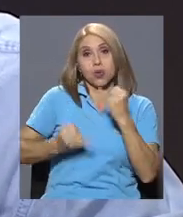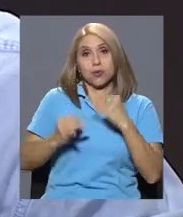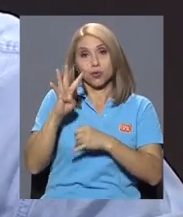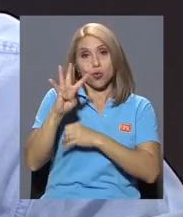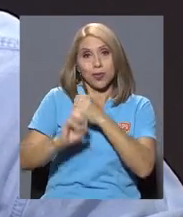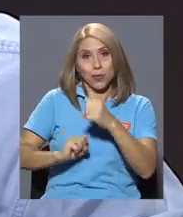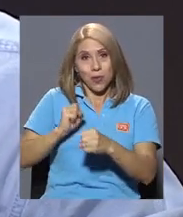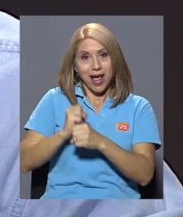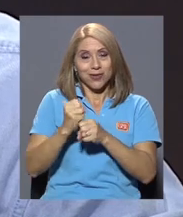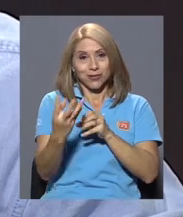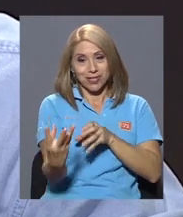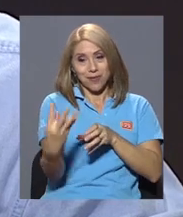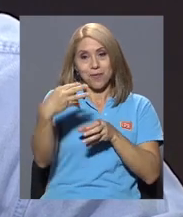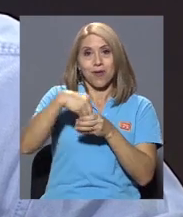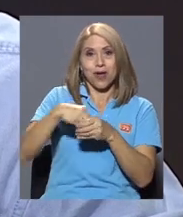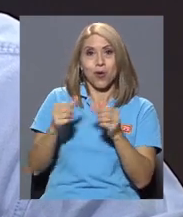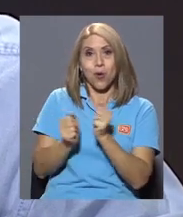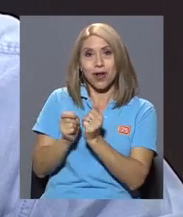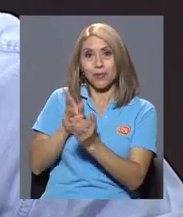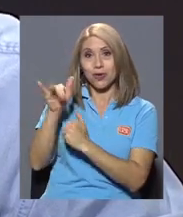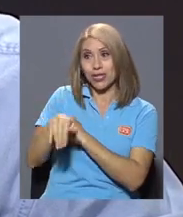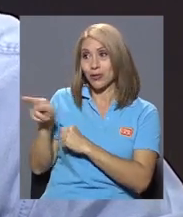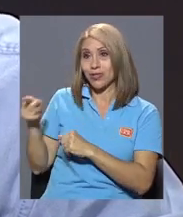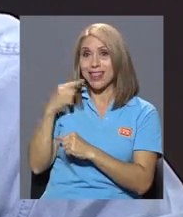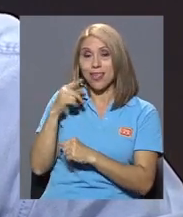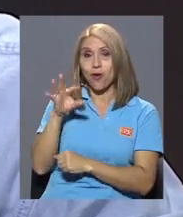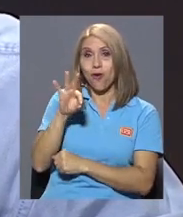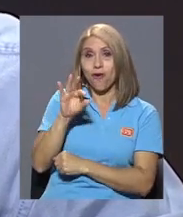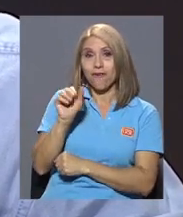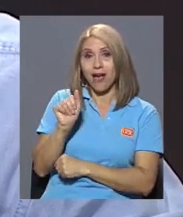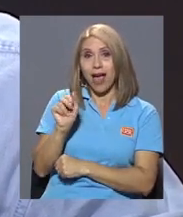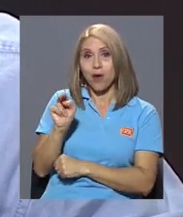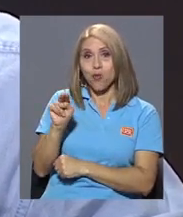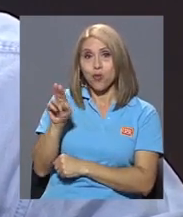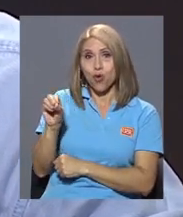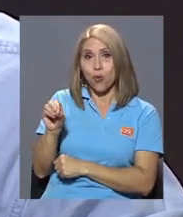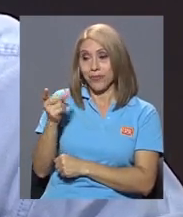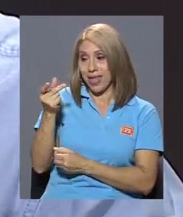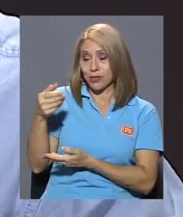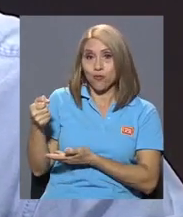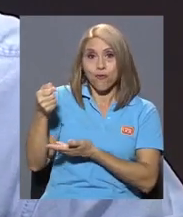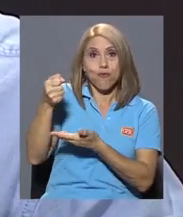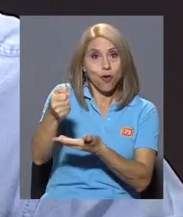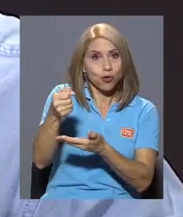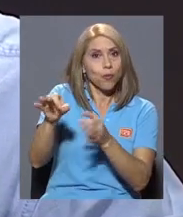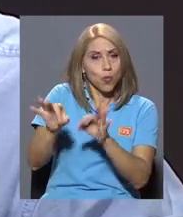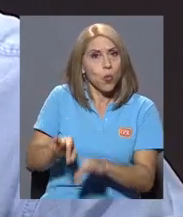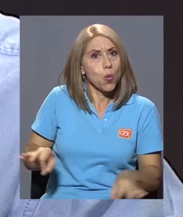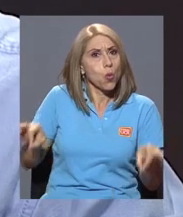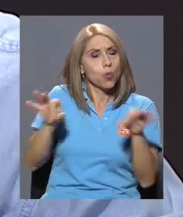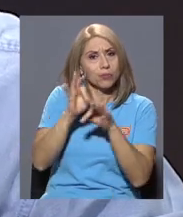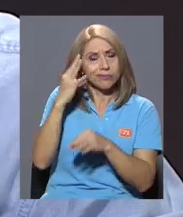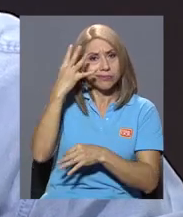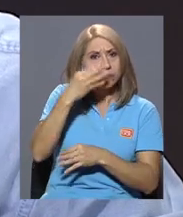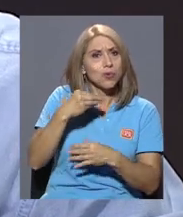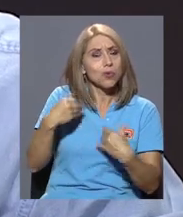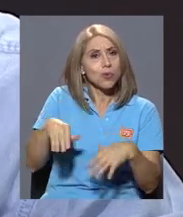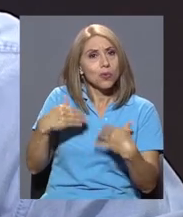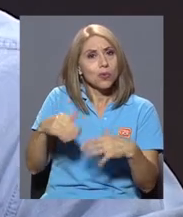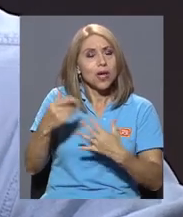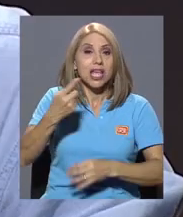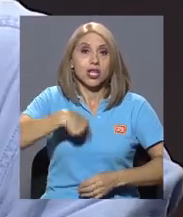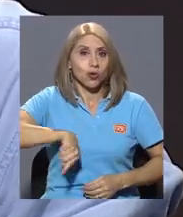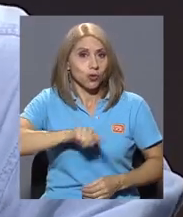años con este proyecto que mencionaste el fauno es un fondo que a mí me parece fundamental que me parece lindísimo y que